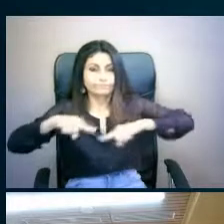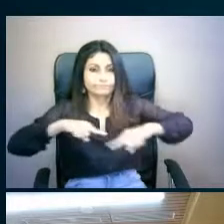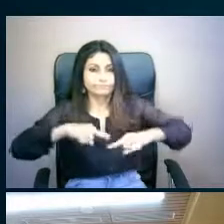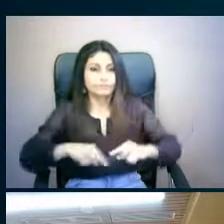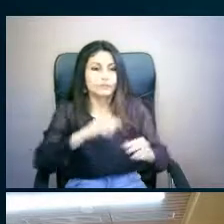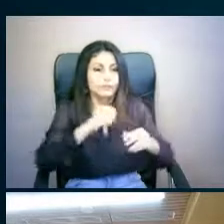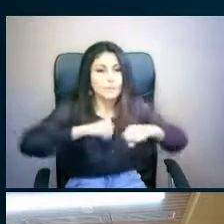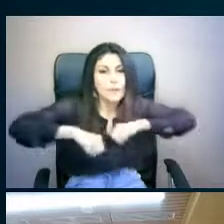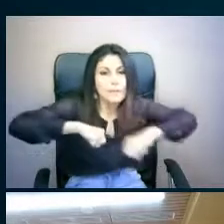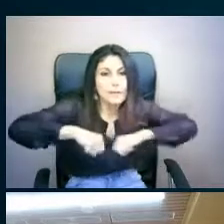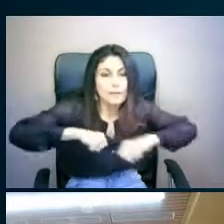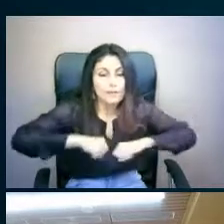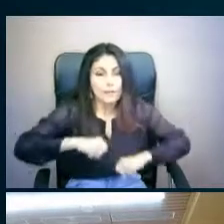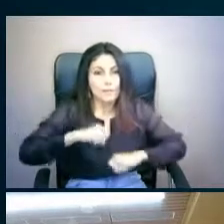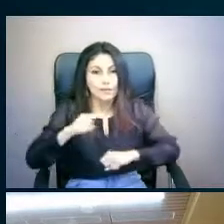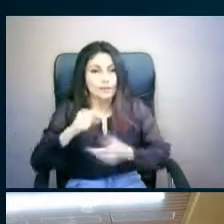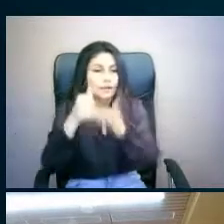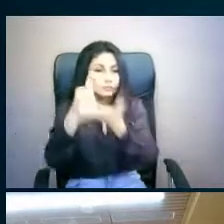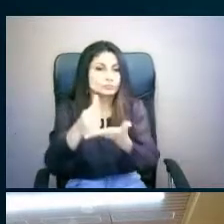operaciones.